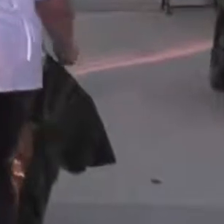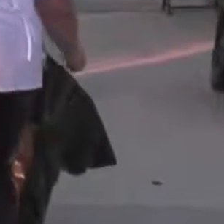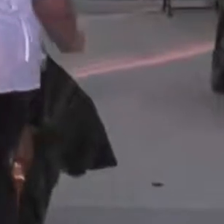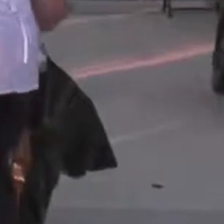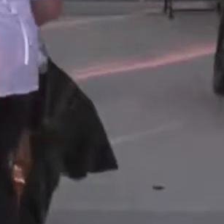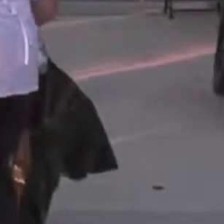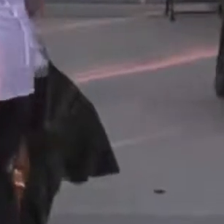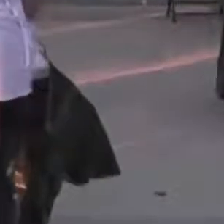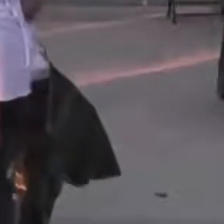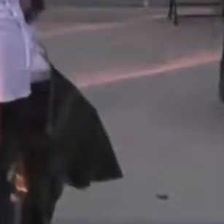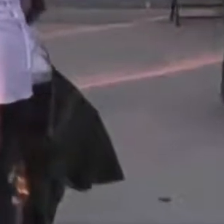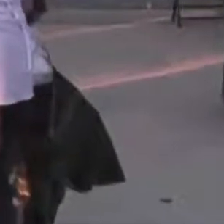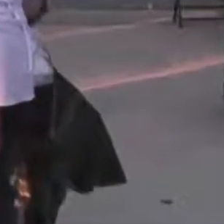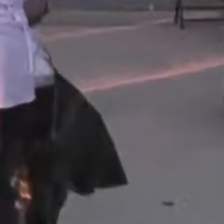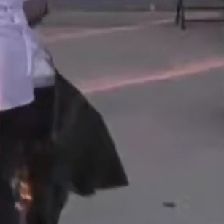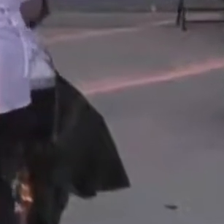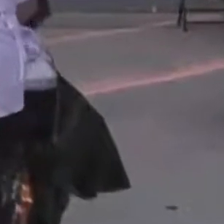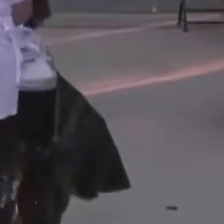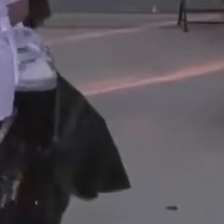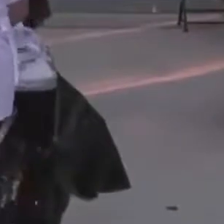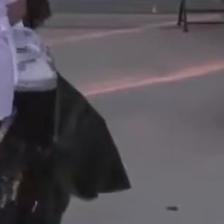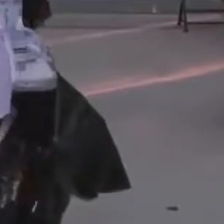aplicación.